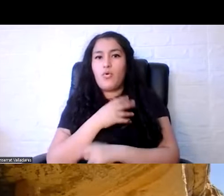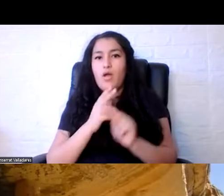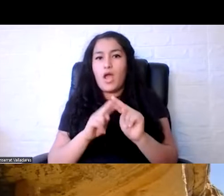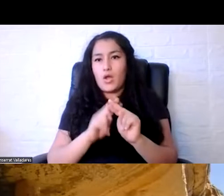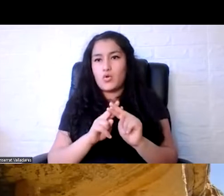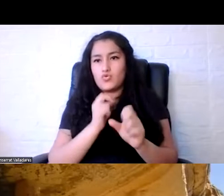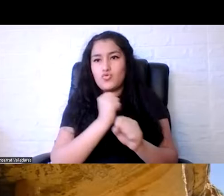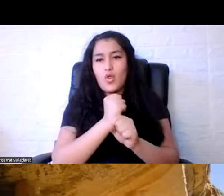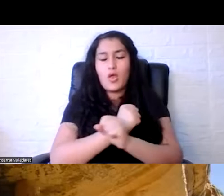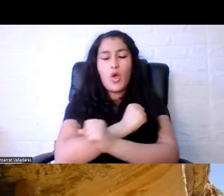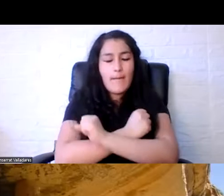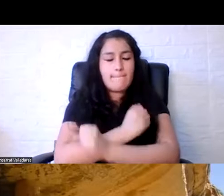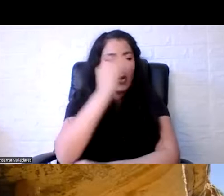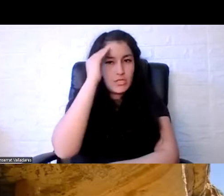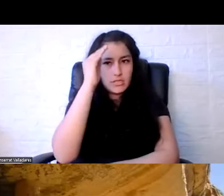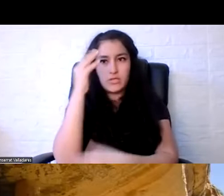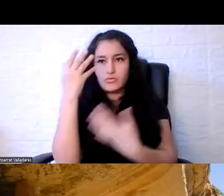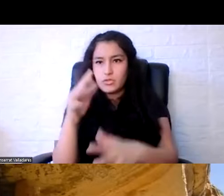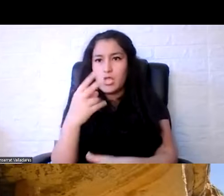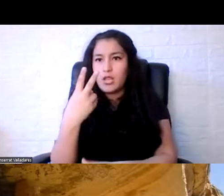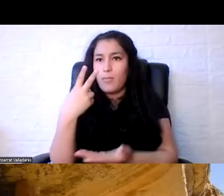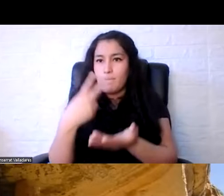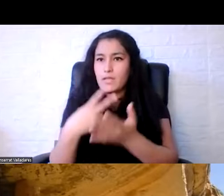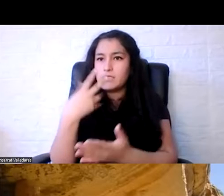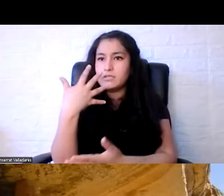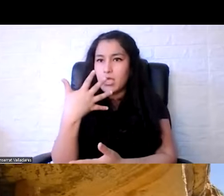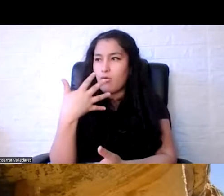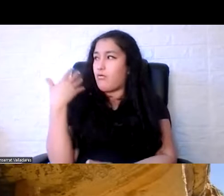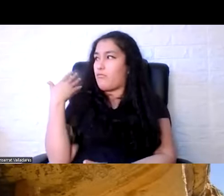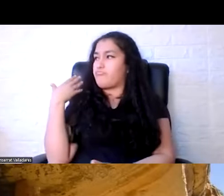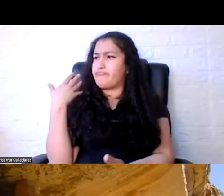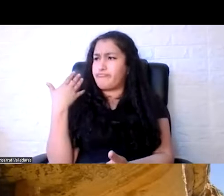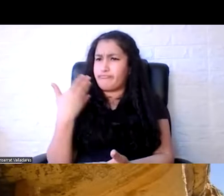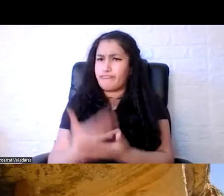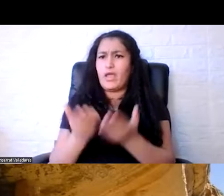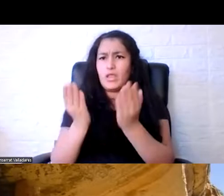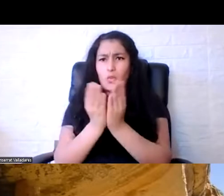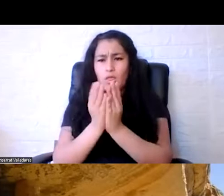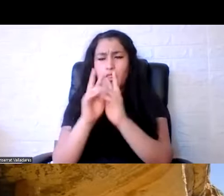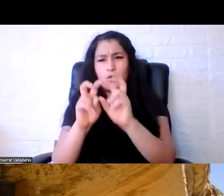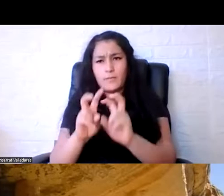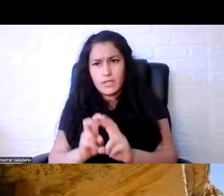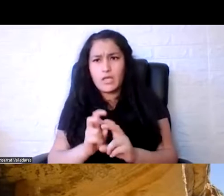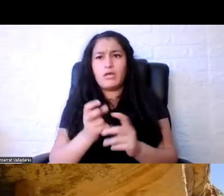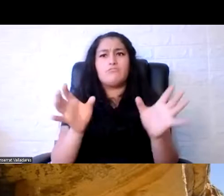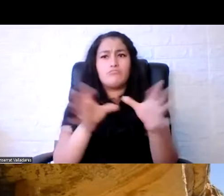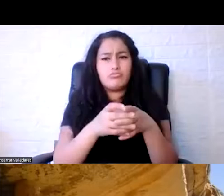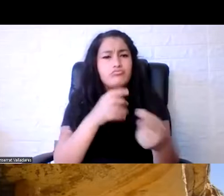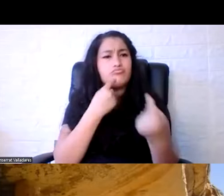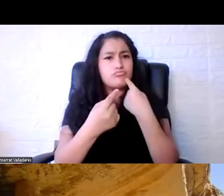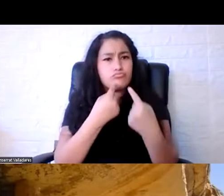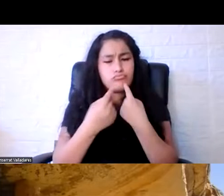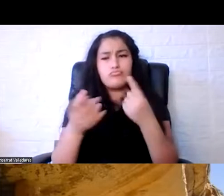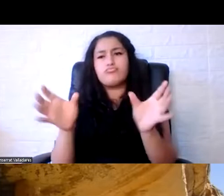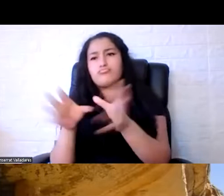desde el 2005 tengo estudiando este tema, entre entrevistas, grupos focales,